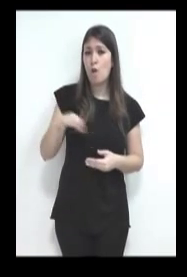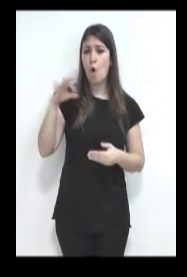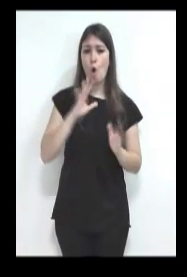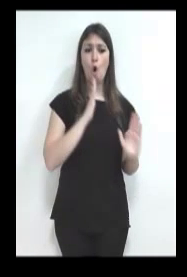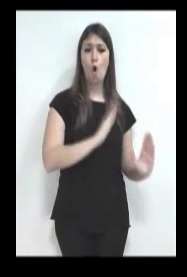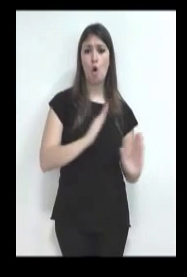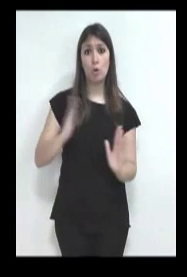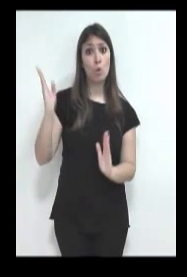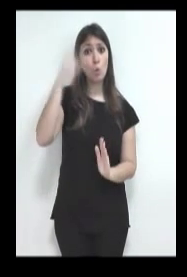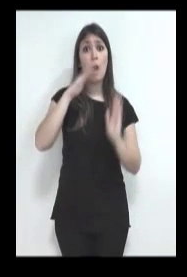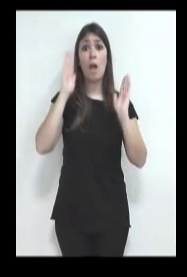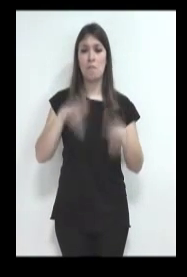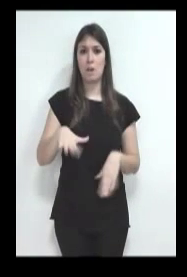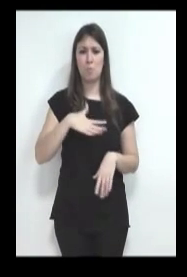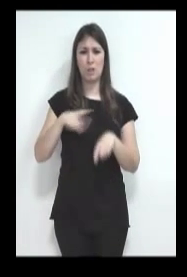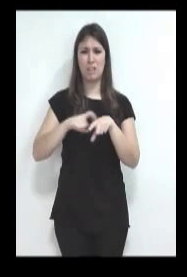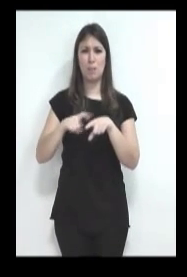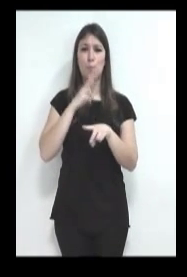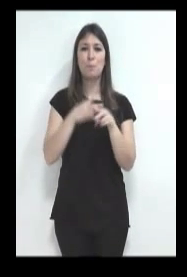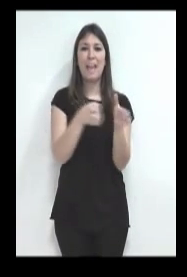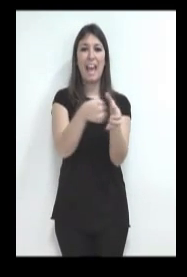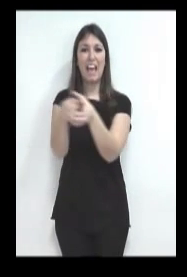ordenamiento podemos encontrarnos con un nuevo tipo de guetos,